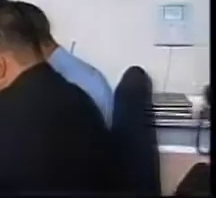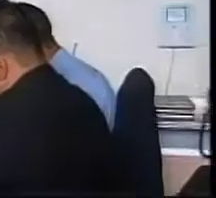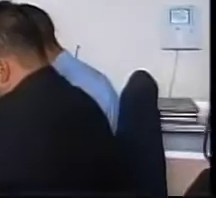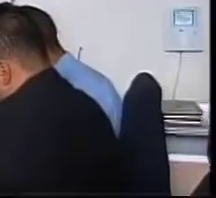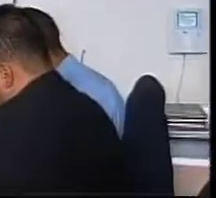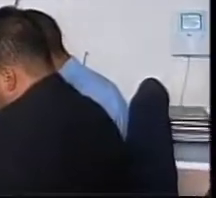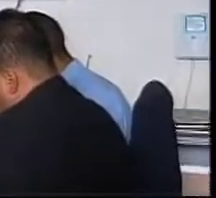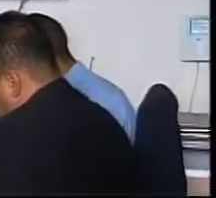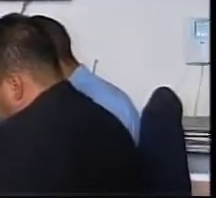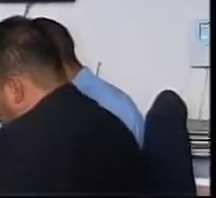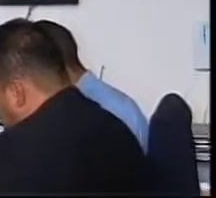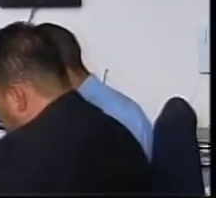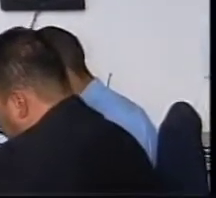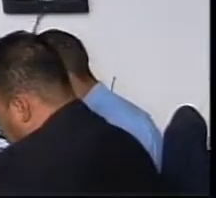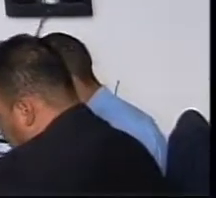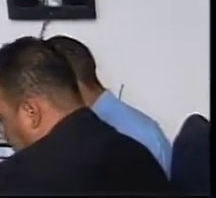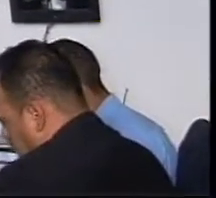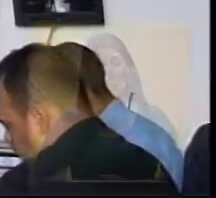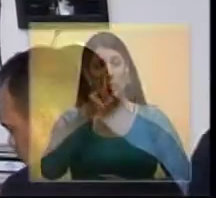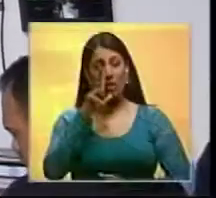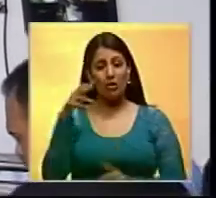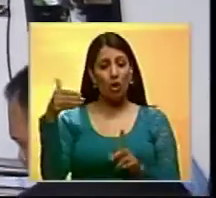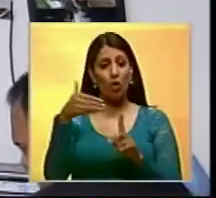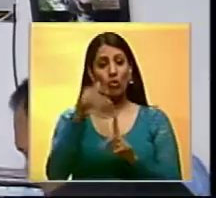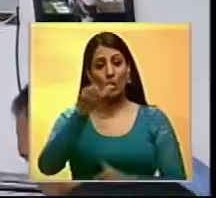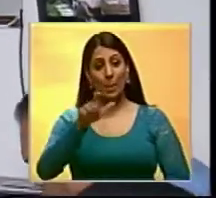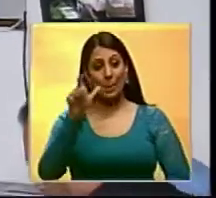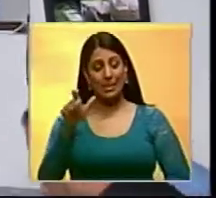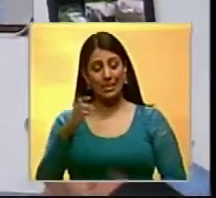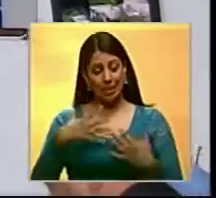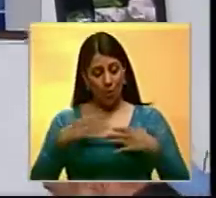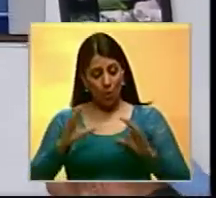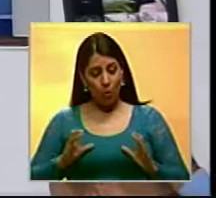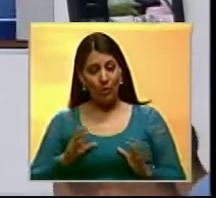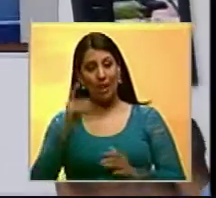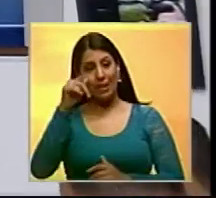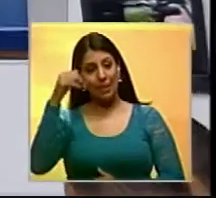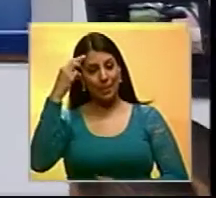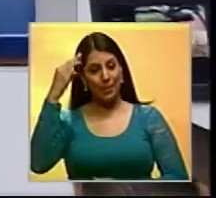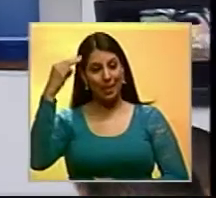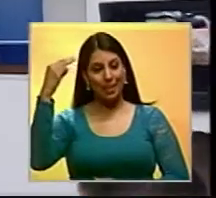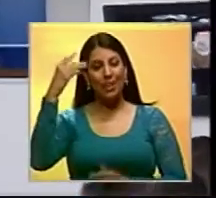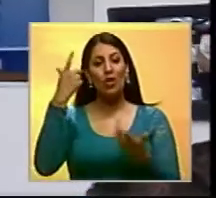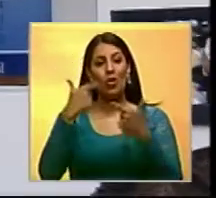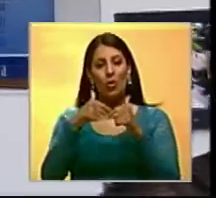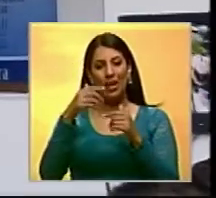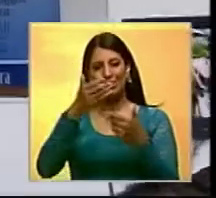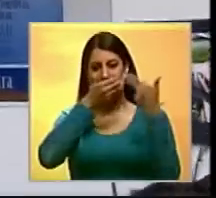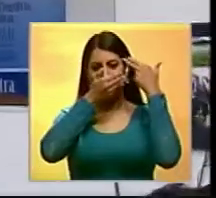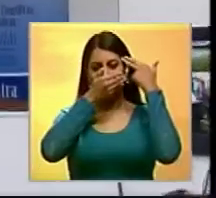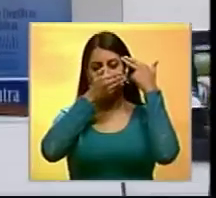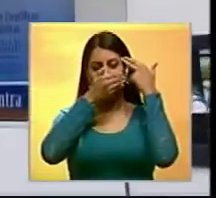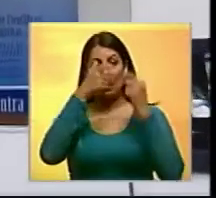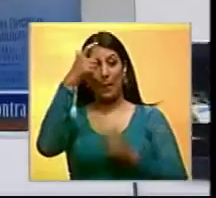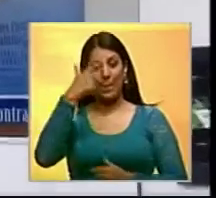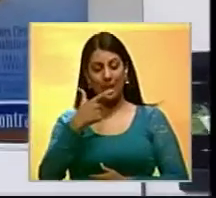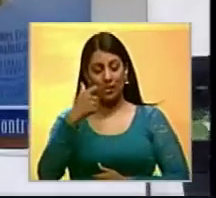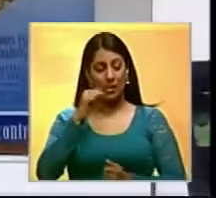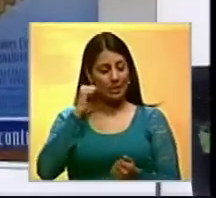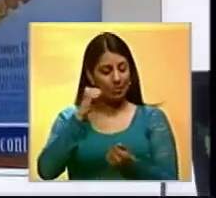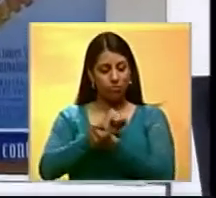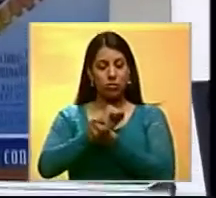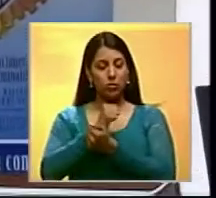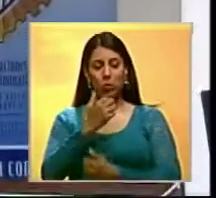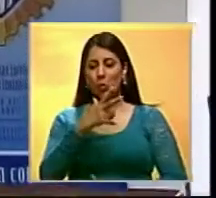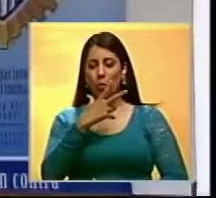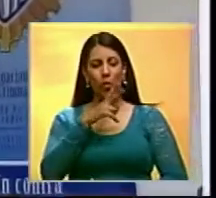Uno de los delitos más aberrantes contra el ser humano, su integridad física y mental, es el secuestro. Se trata de una privación